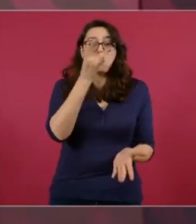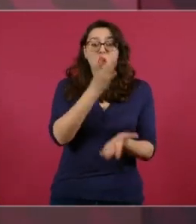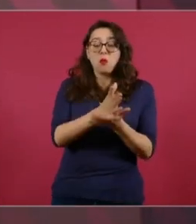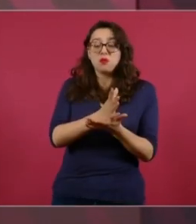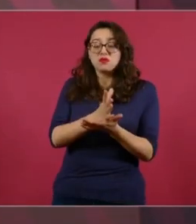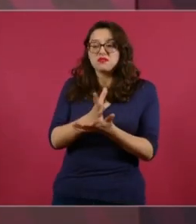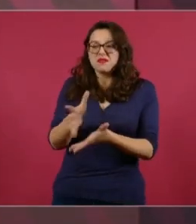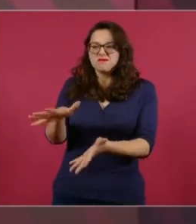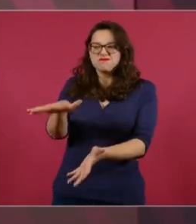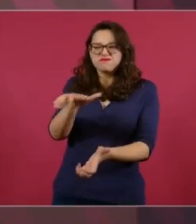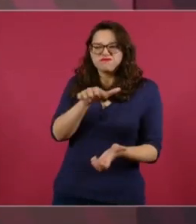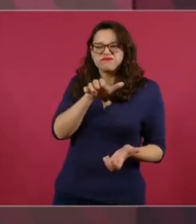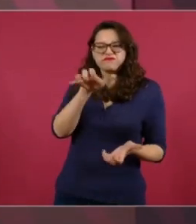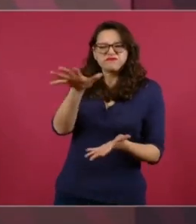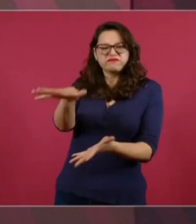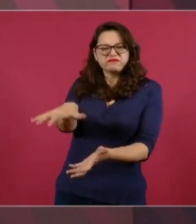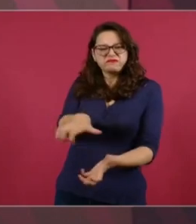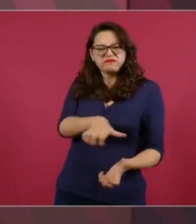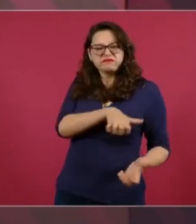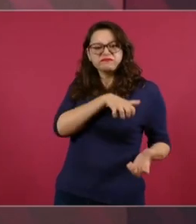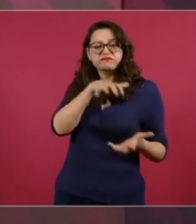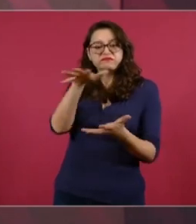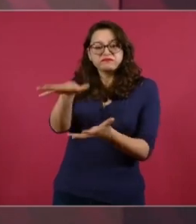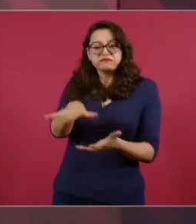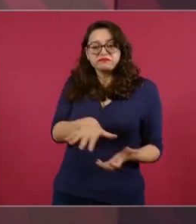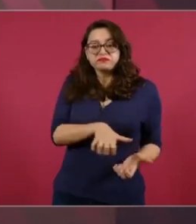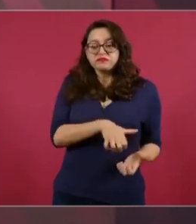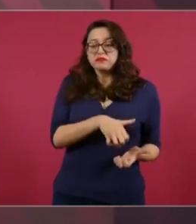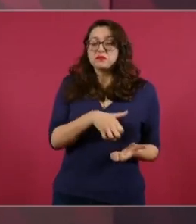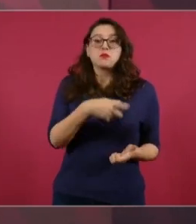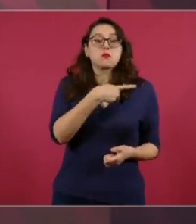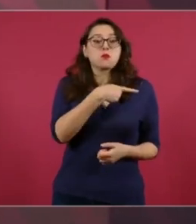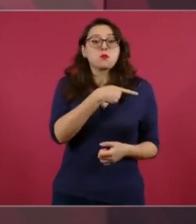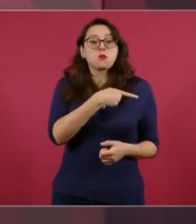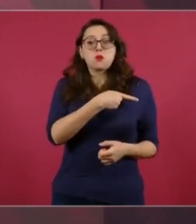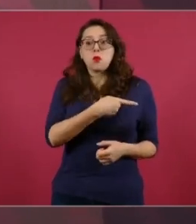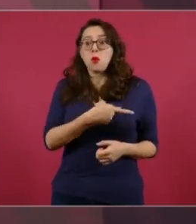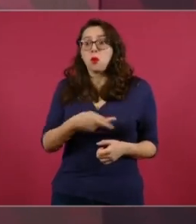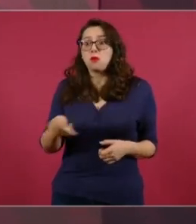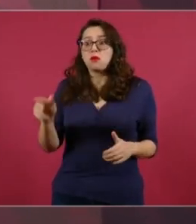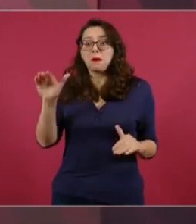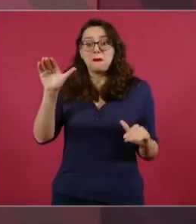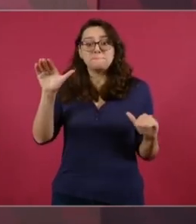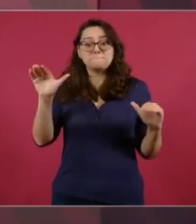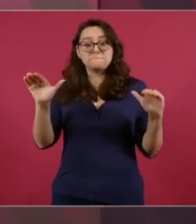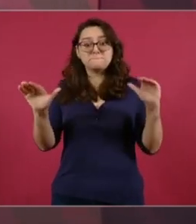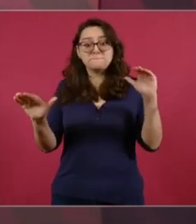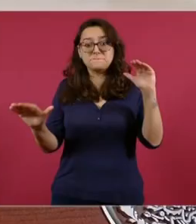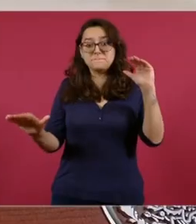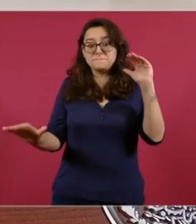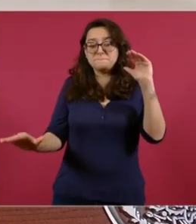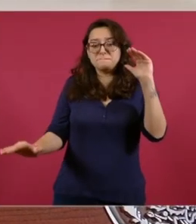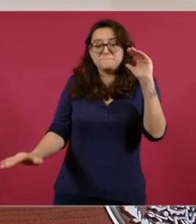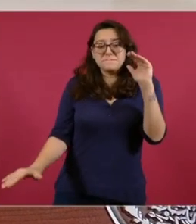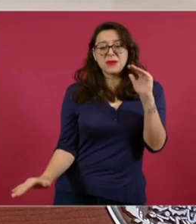Y el ejemplo que repito es, hace 30 años,